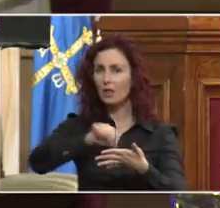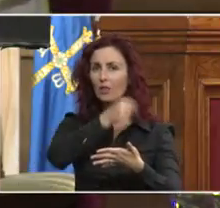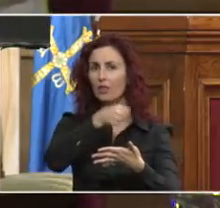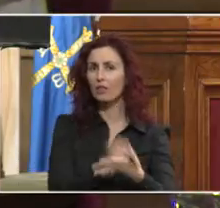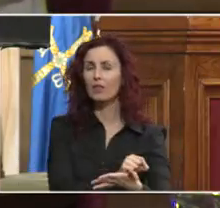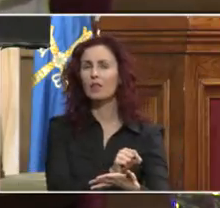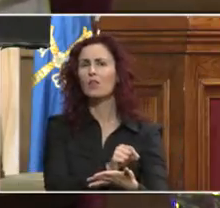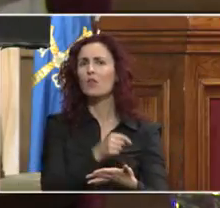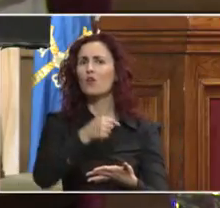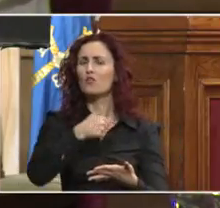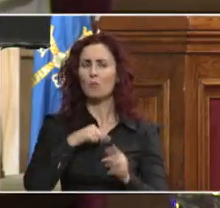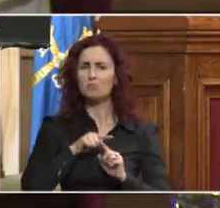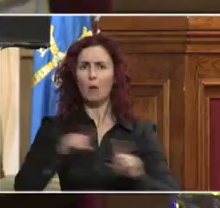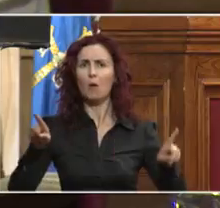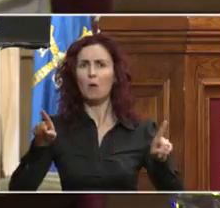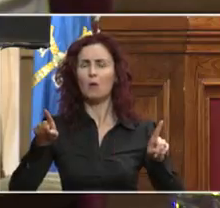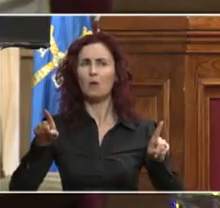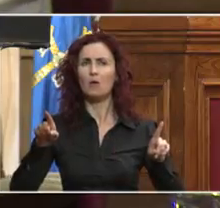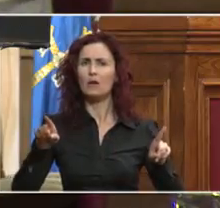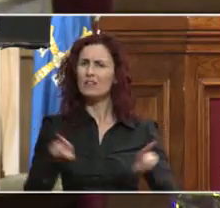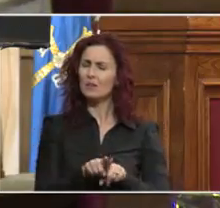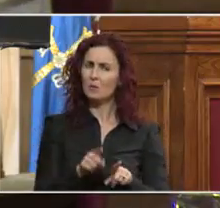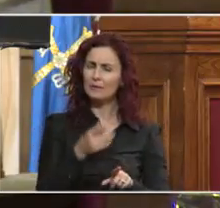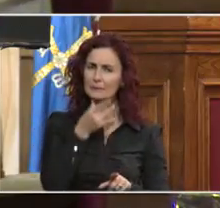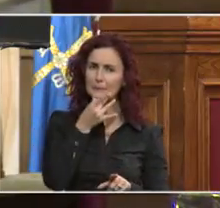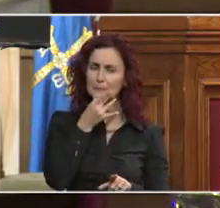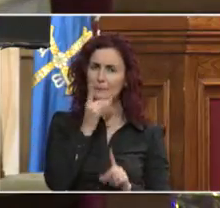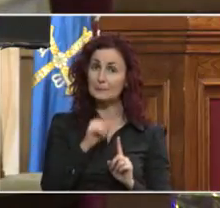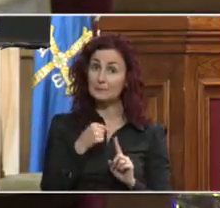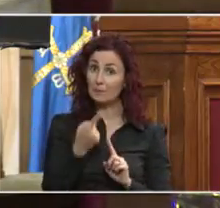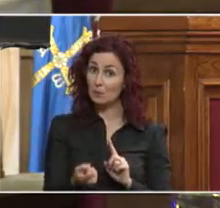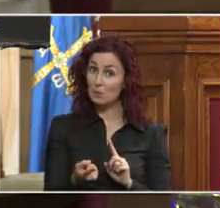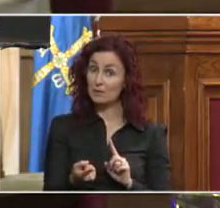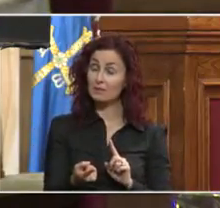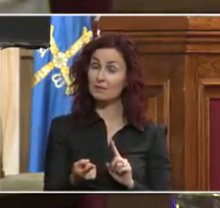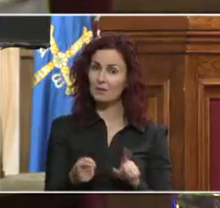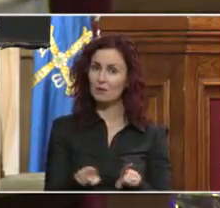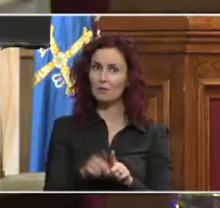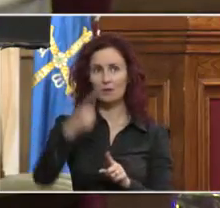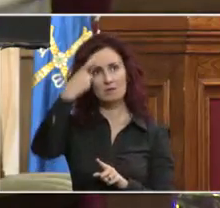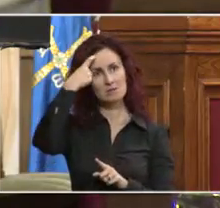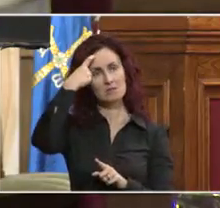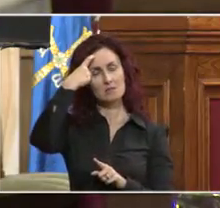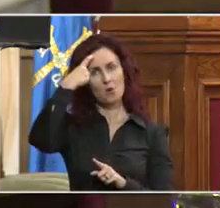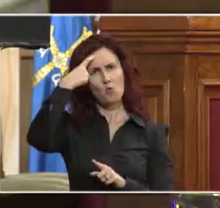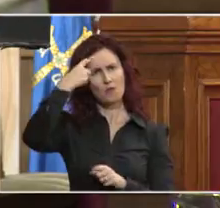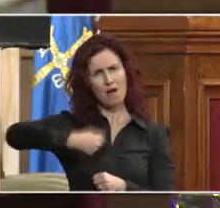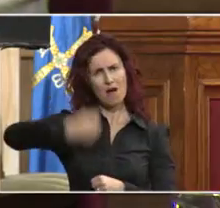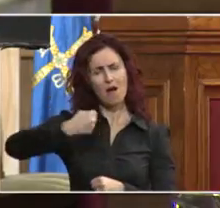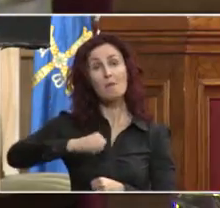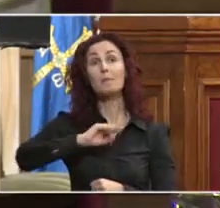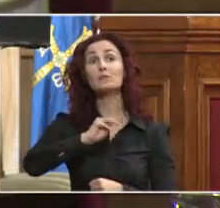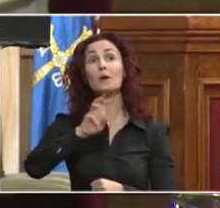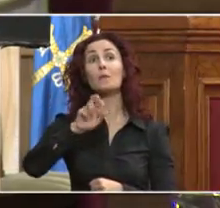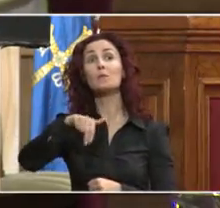así, primero tímidamente y después... Y cuando llegaba un momento que me daba la cabeza contra la pared, iba y le preguntaba a